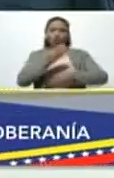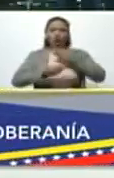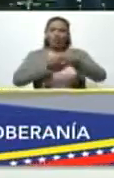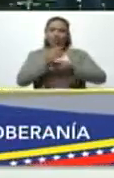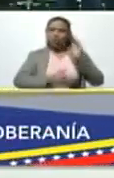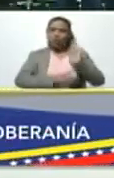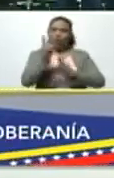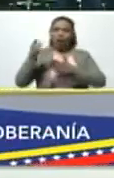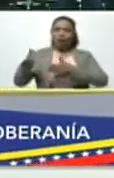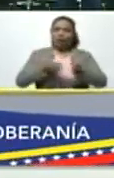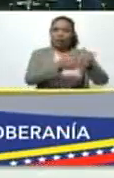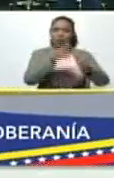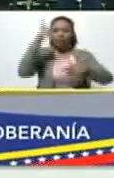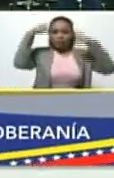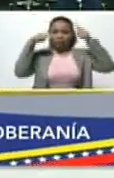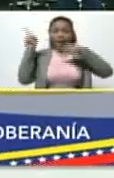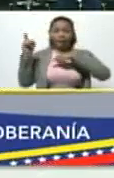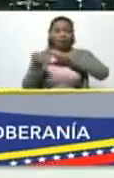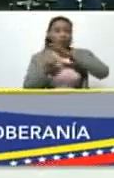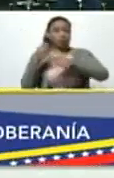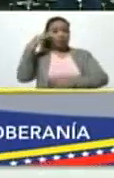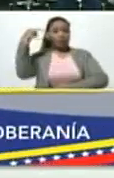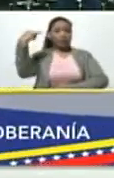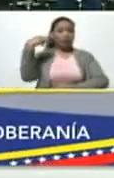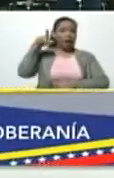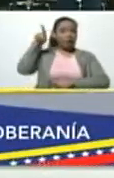Chávez? Estas fueron las instituciones visualizadas por él,